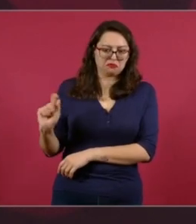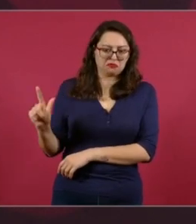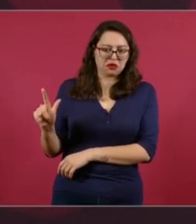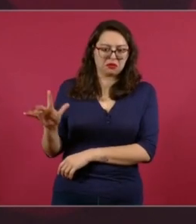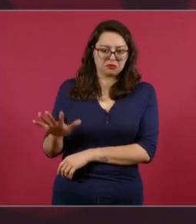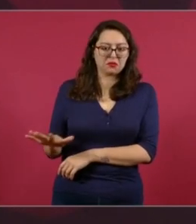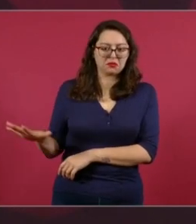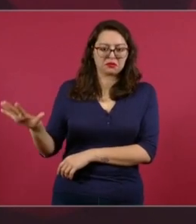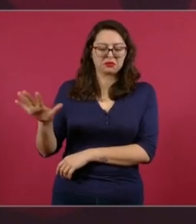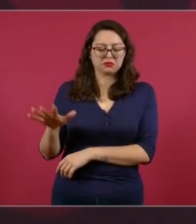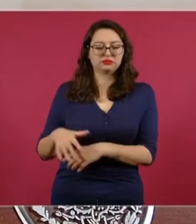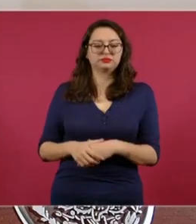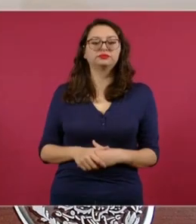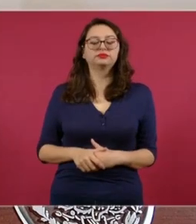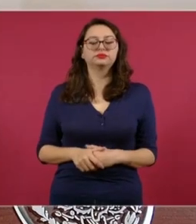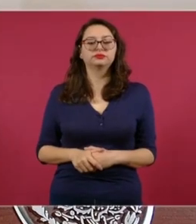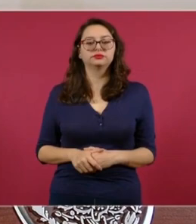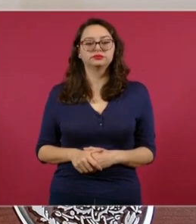Gutiérrez Canet,